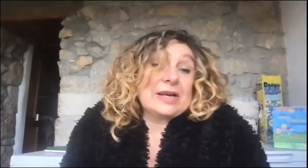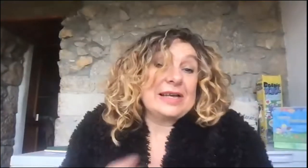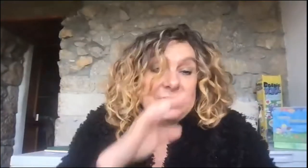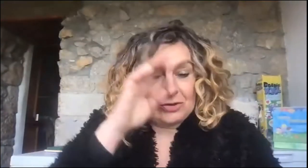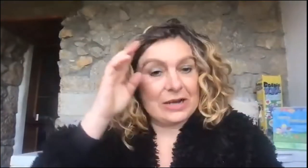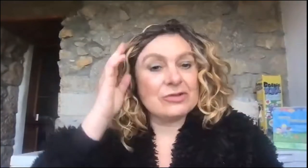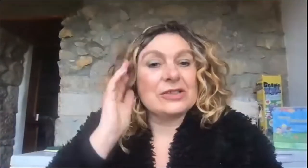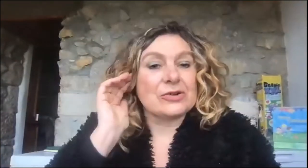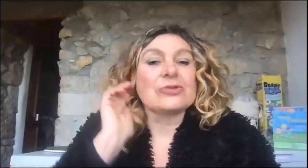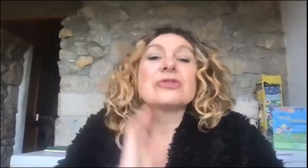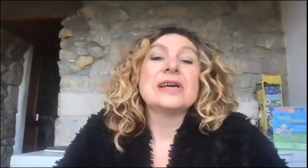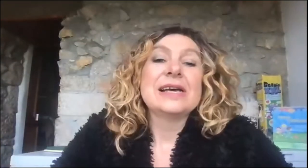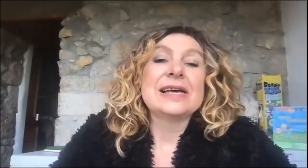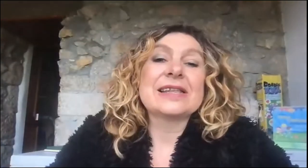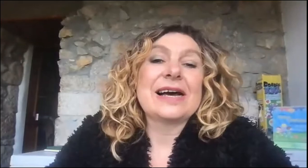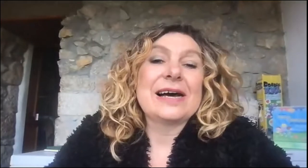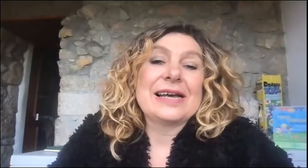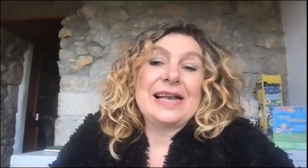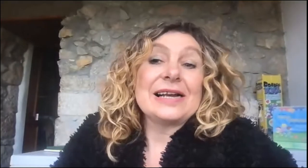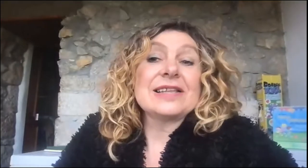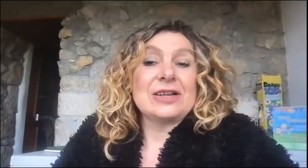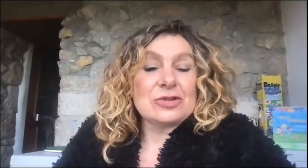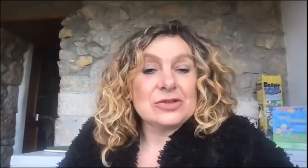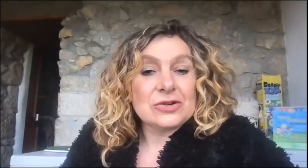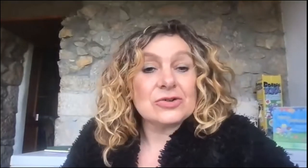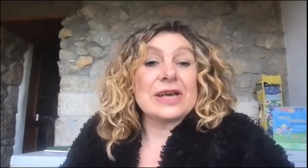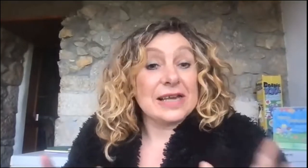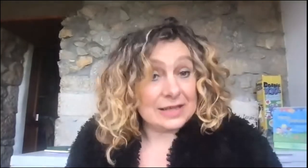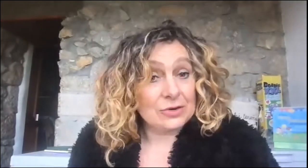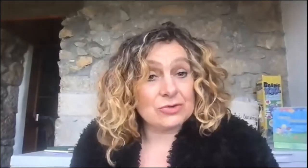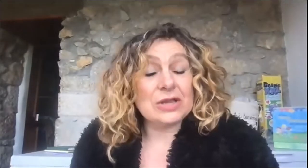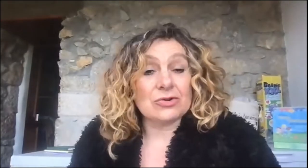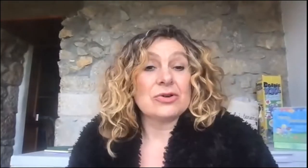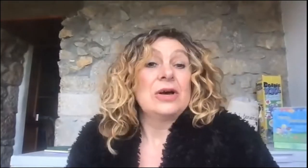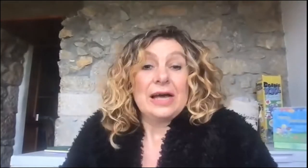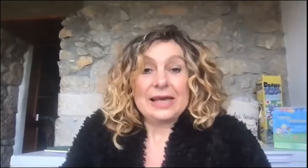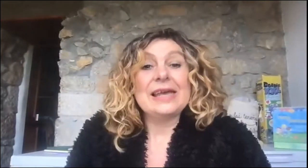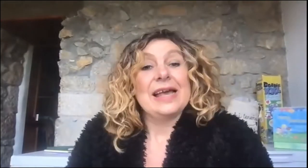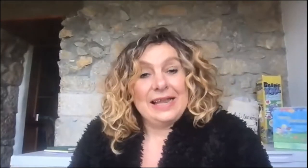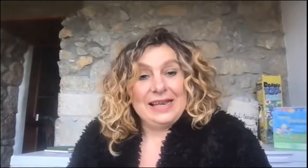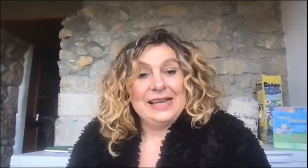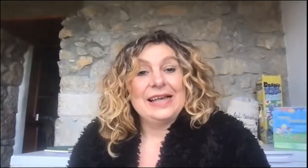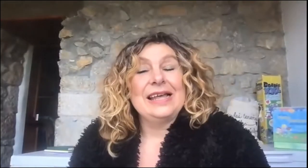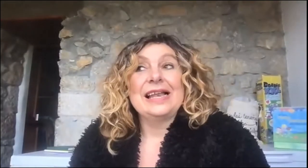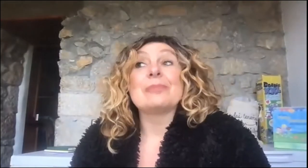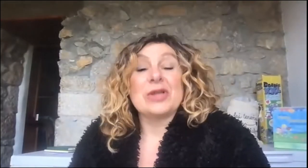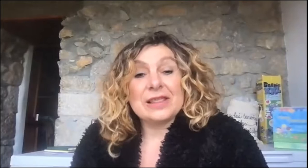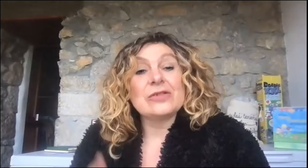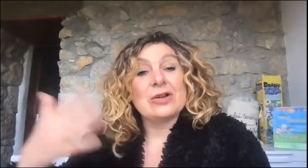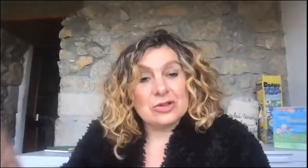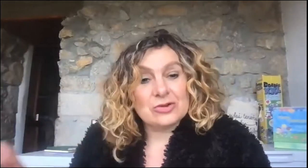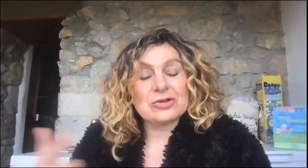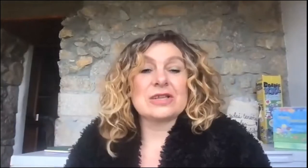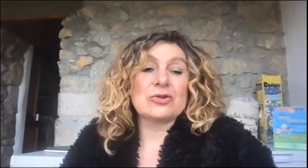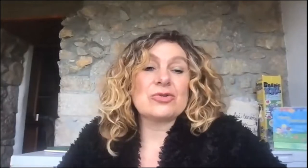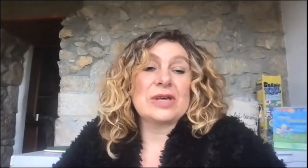es lo que nos da los entornos, el análisis de los entornos que ya están construidos y la proyección de